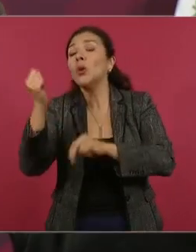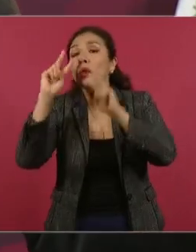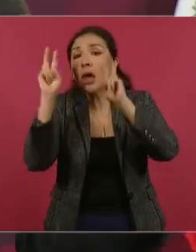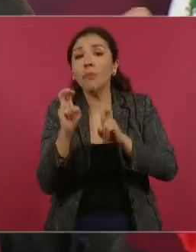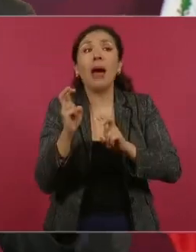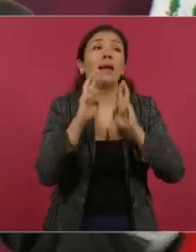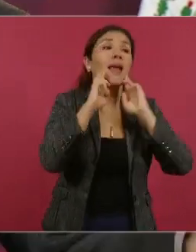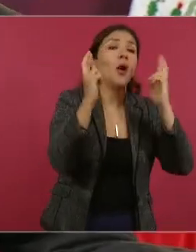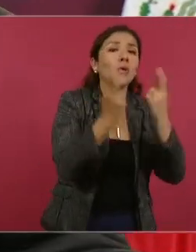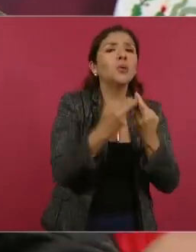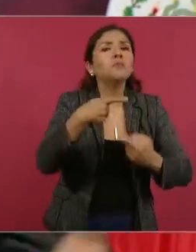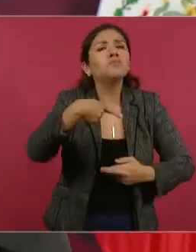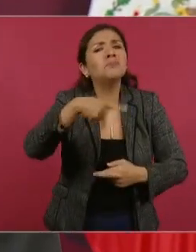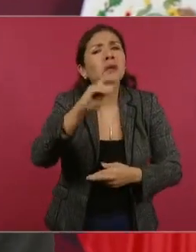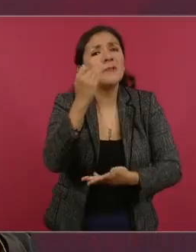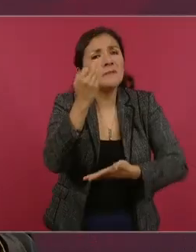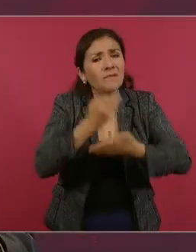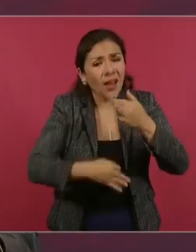pero no hay